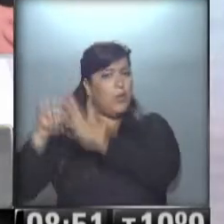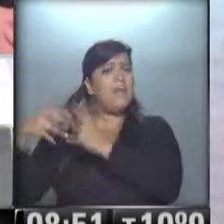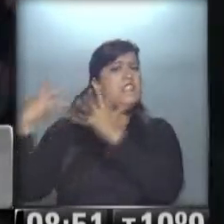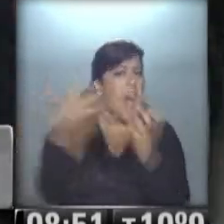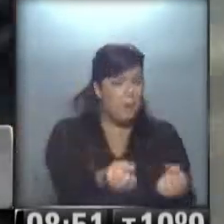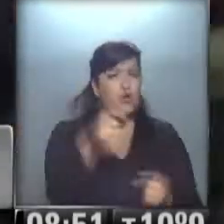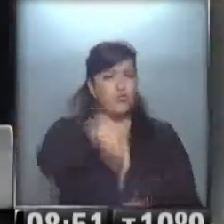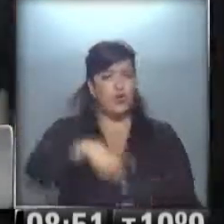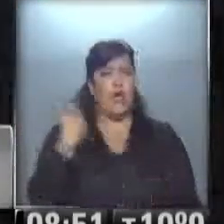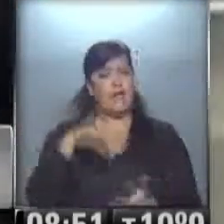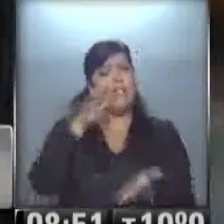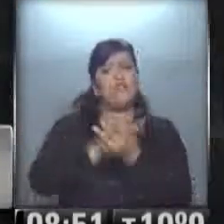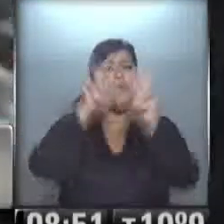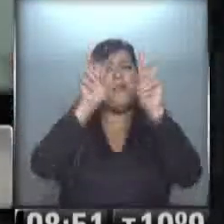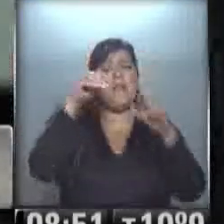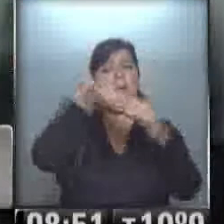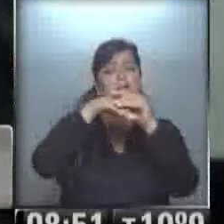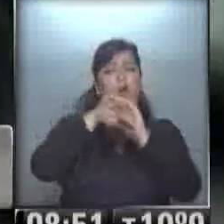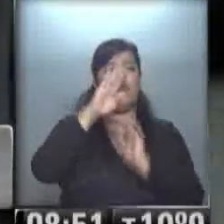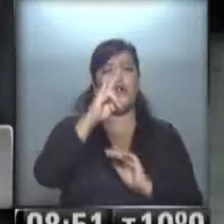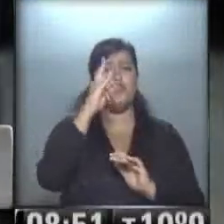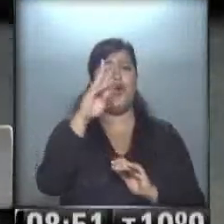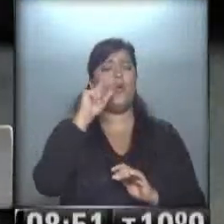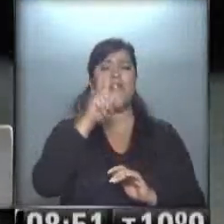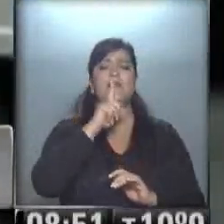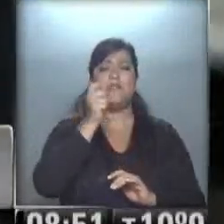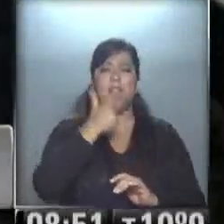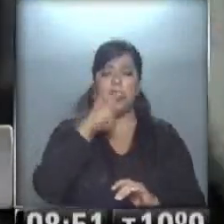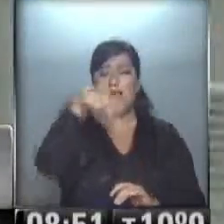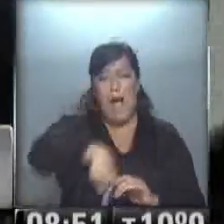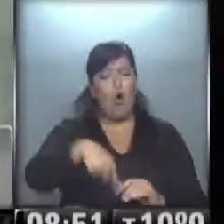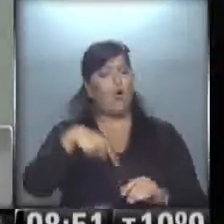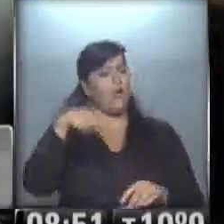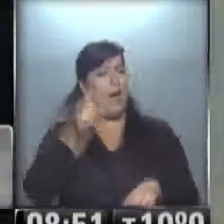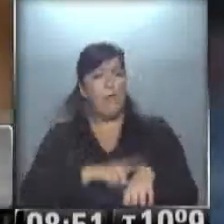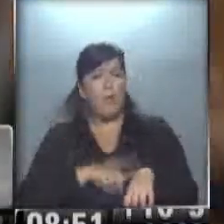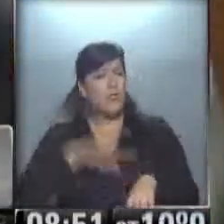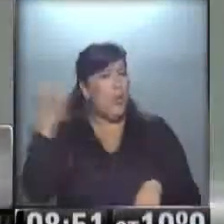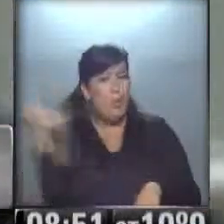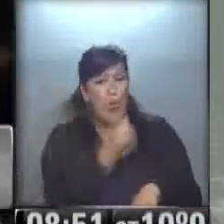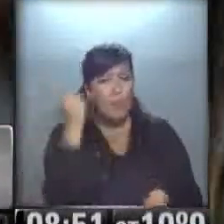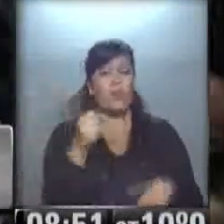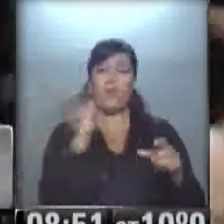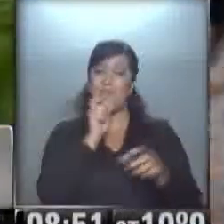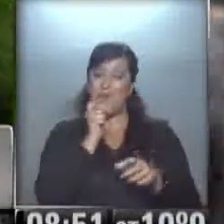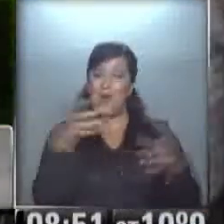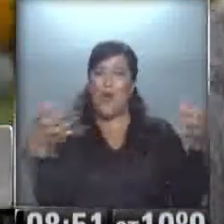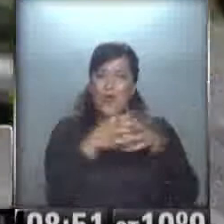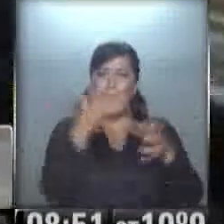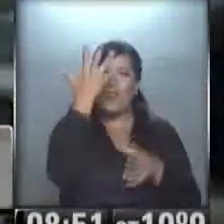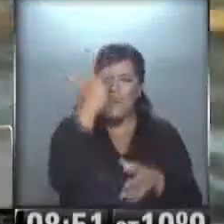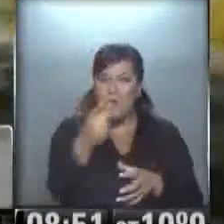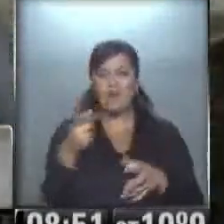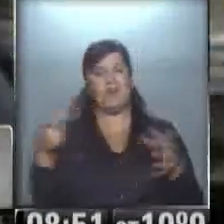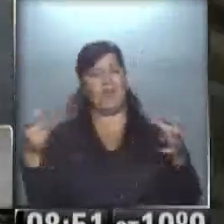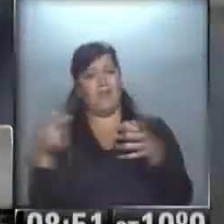buitres. Creemos que son momentos únicos, son momentos importantes, como dice el Grupo San Martín, como dice el presidente de la Cámara de